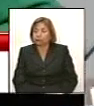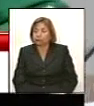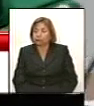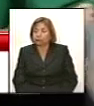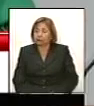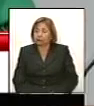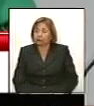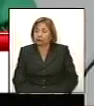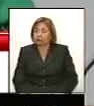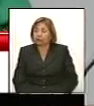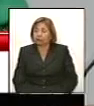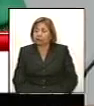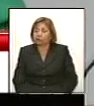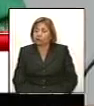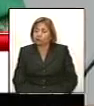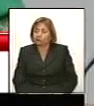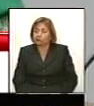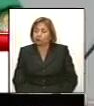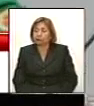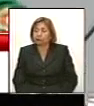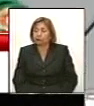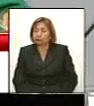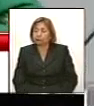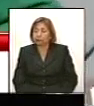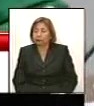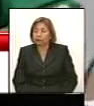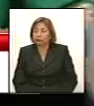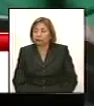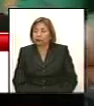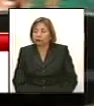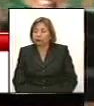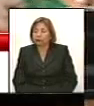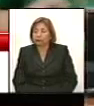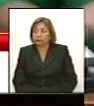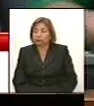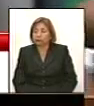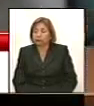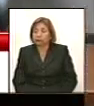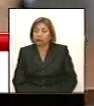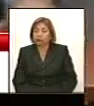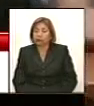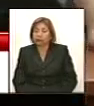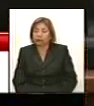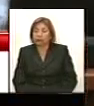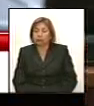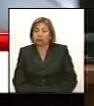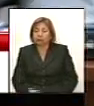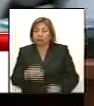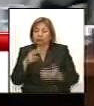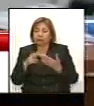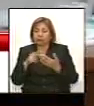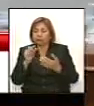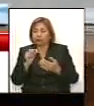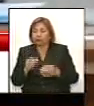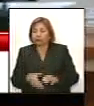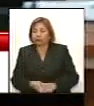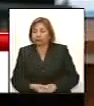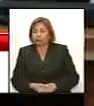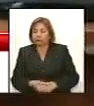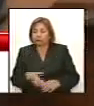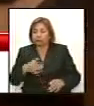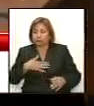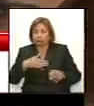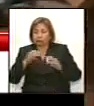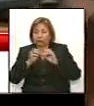Erika. Muchas gracias. Adelante y luego Erika. Ya, solo quiero hacer una intervención corta. Algo que a mí me ha